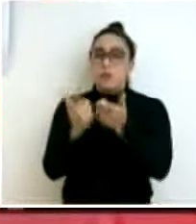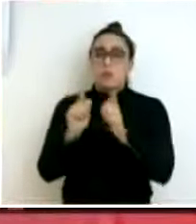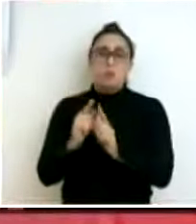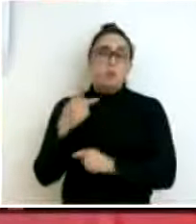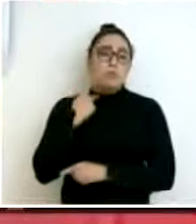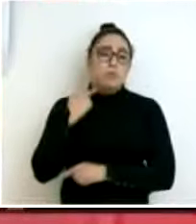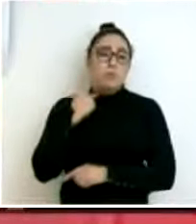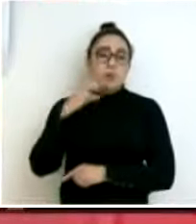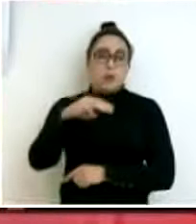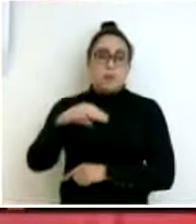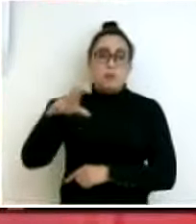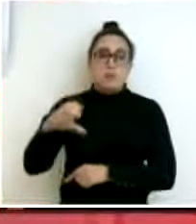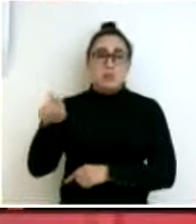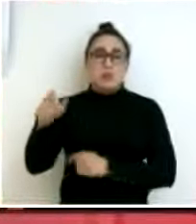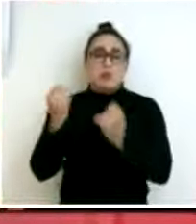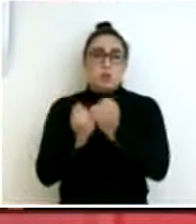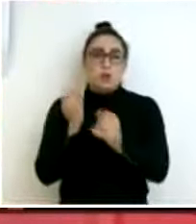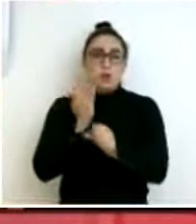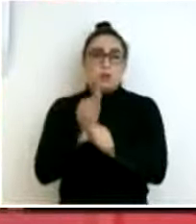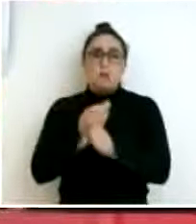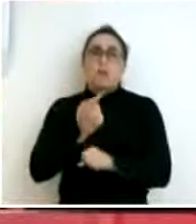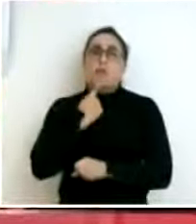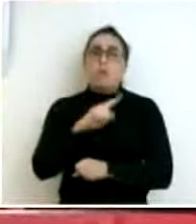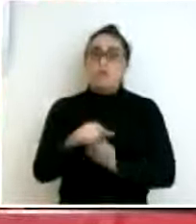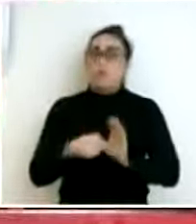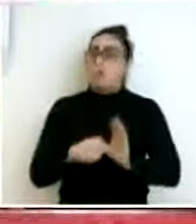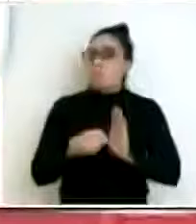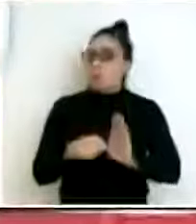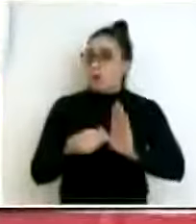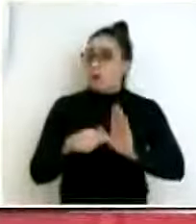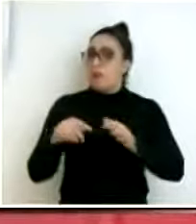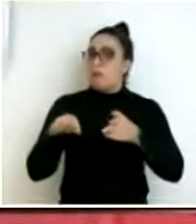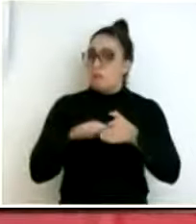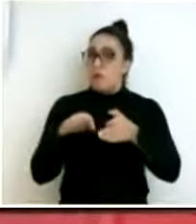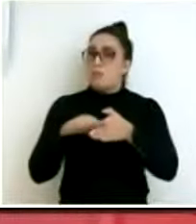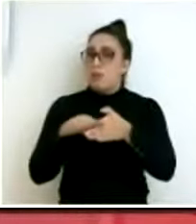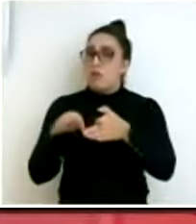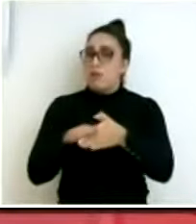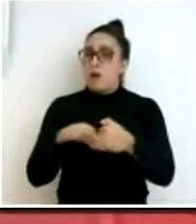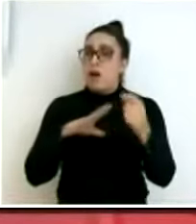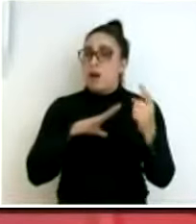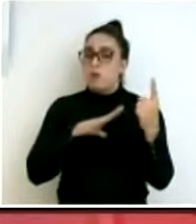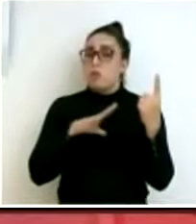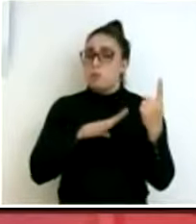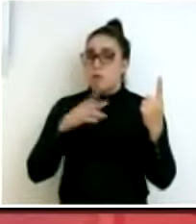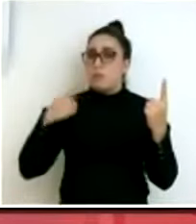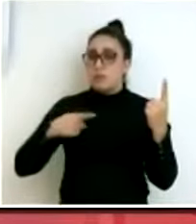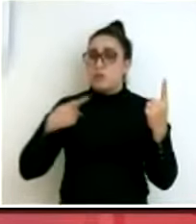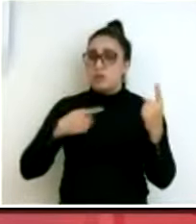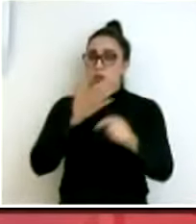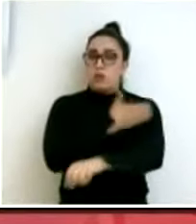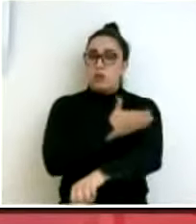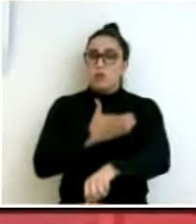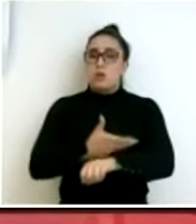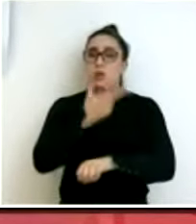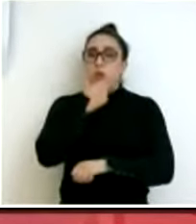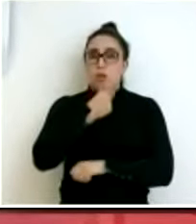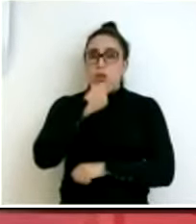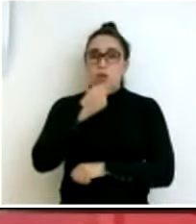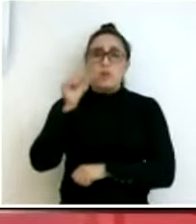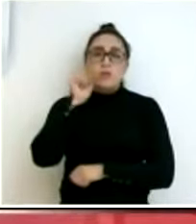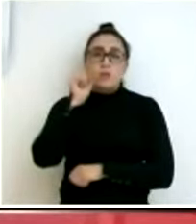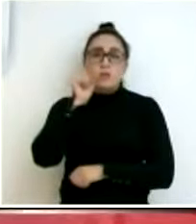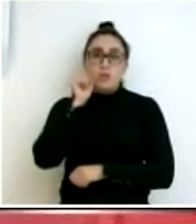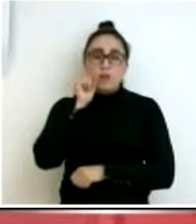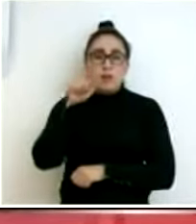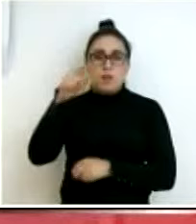Ciudadano ha denunciado reiteradamente que tiene un compañero, el senador